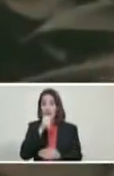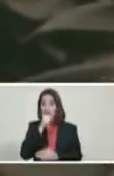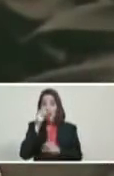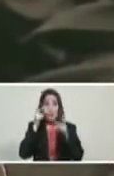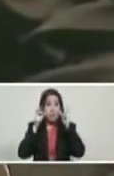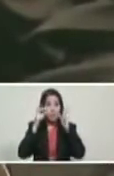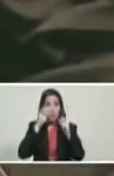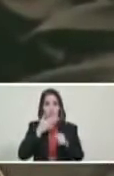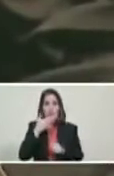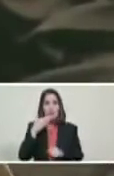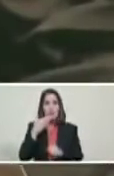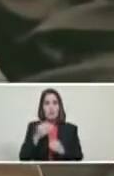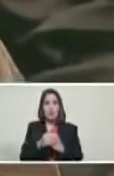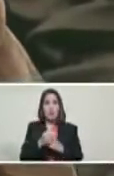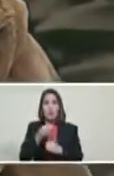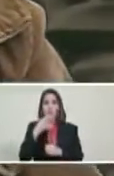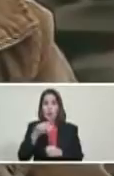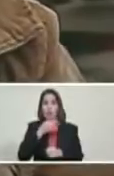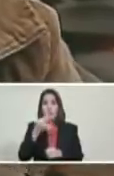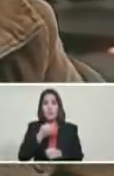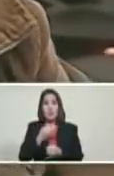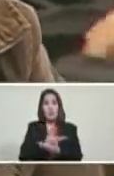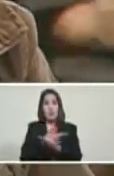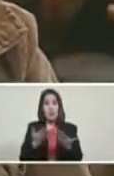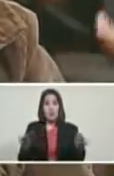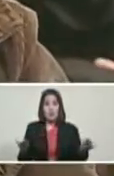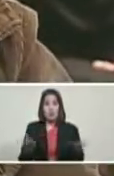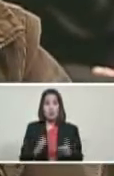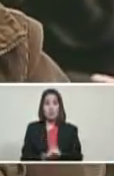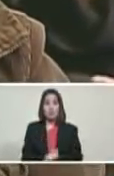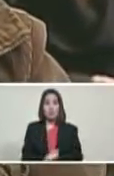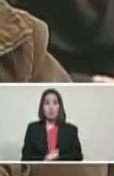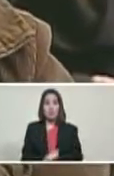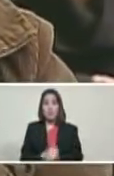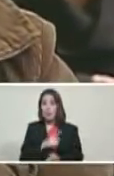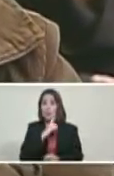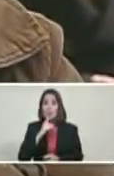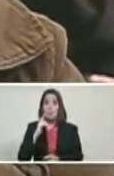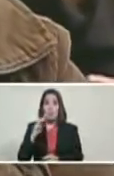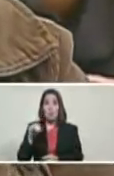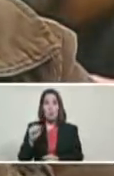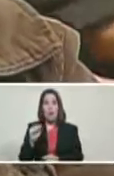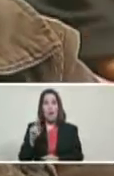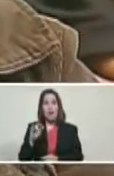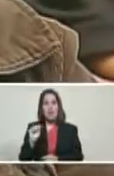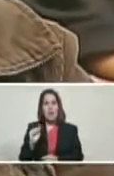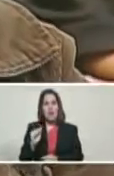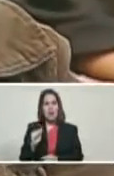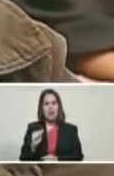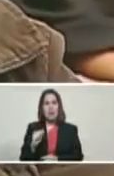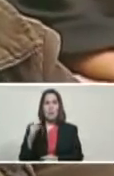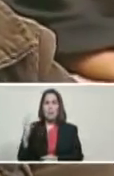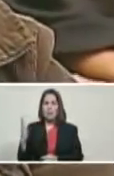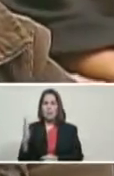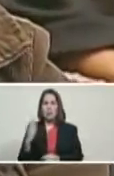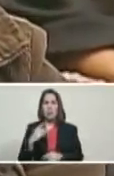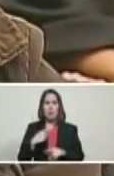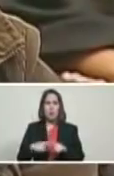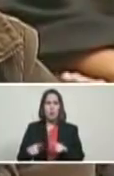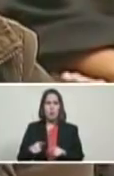escucharte mejor. Bueno, buenas tardes a todos y a todas. Mi nombre es María Betancur. Y